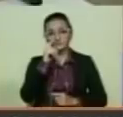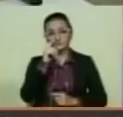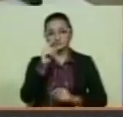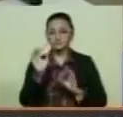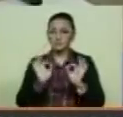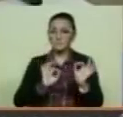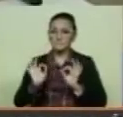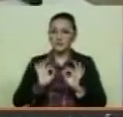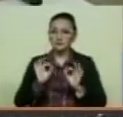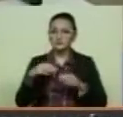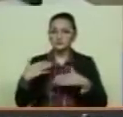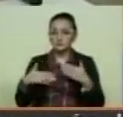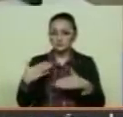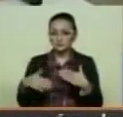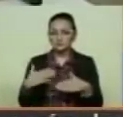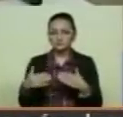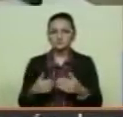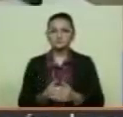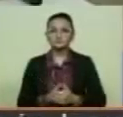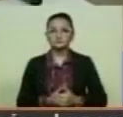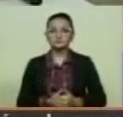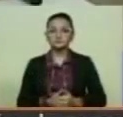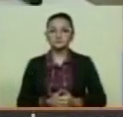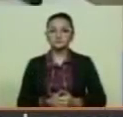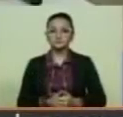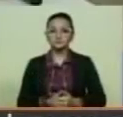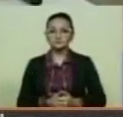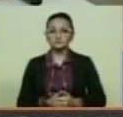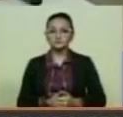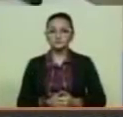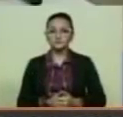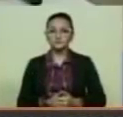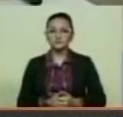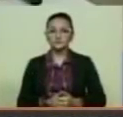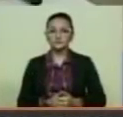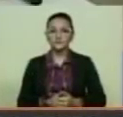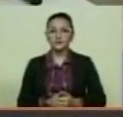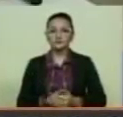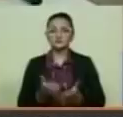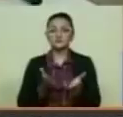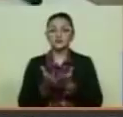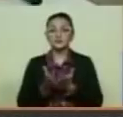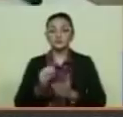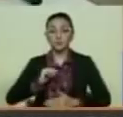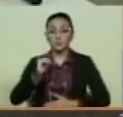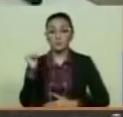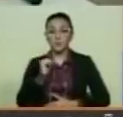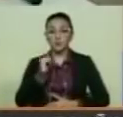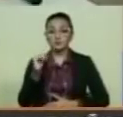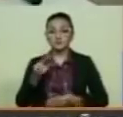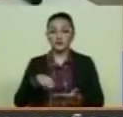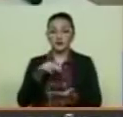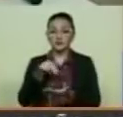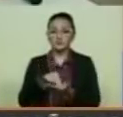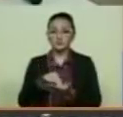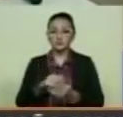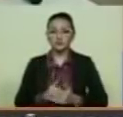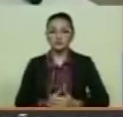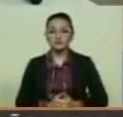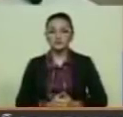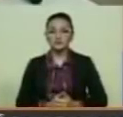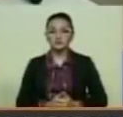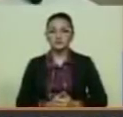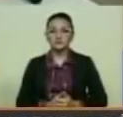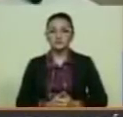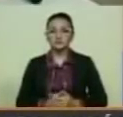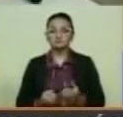preparaciones y pasos que, repito, se venían ya adelantando en el servicio de Policía Nacional. Bueno, ha